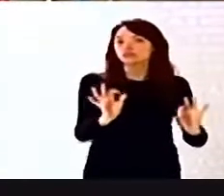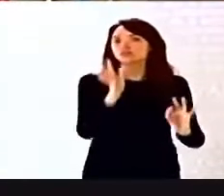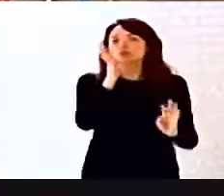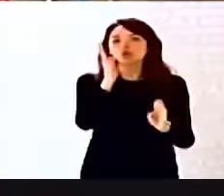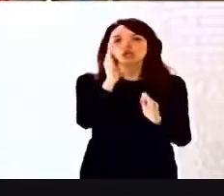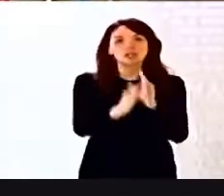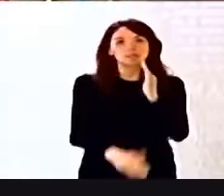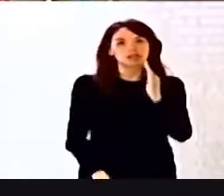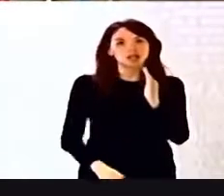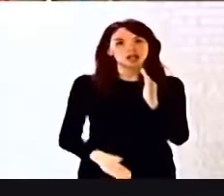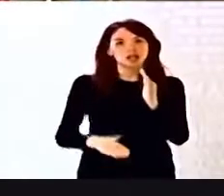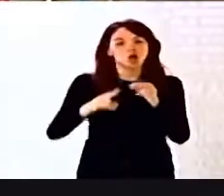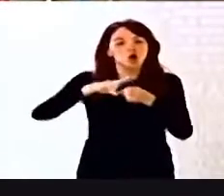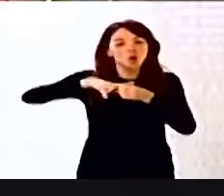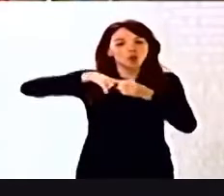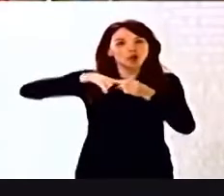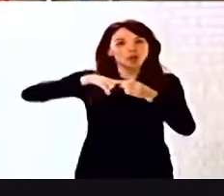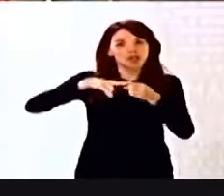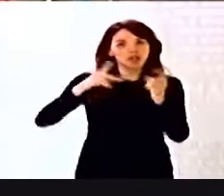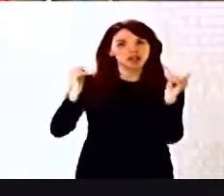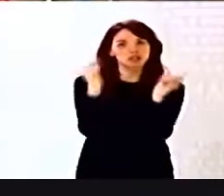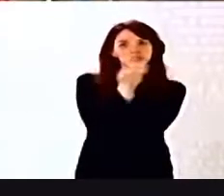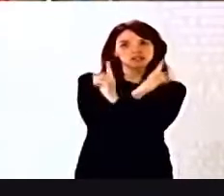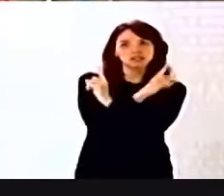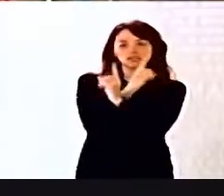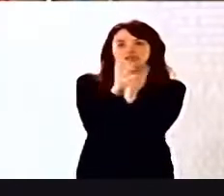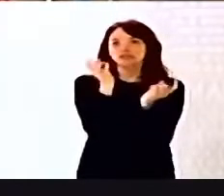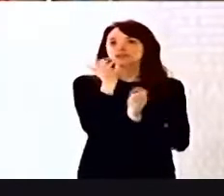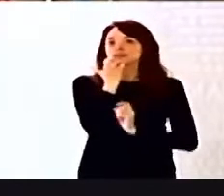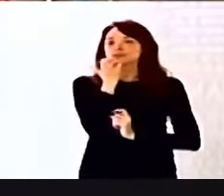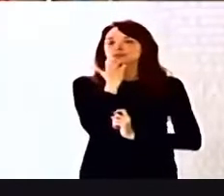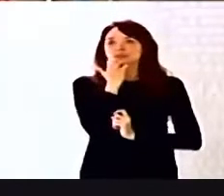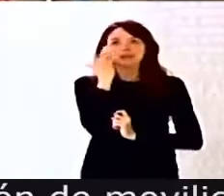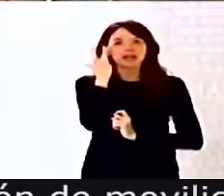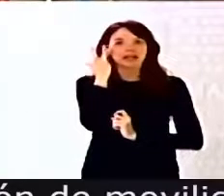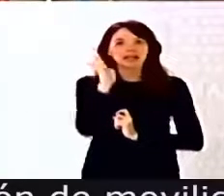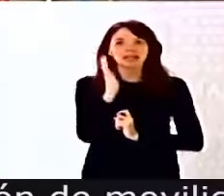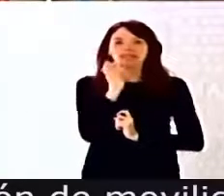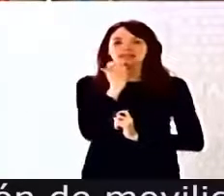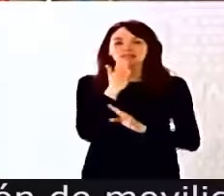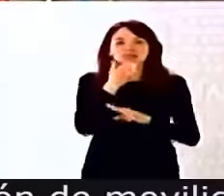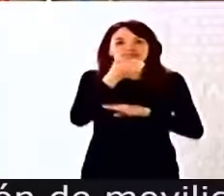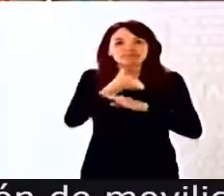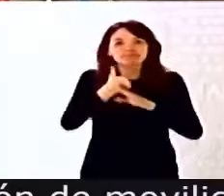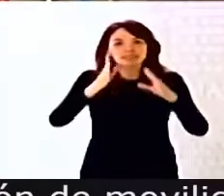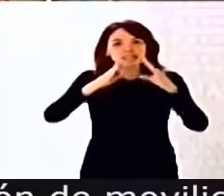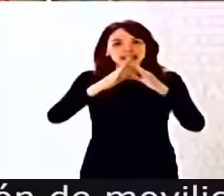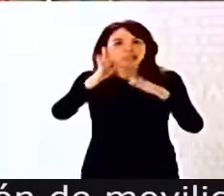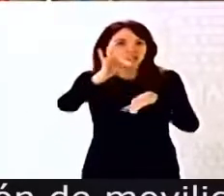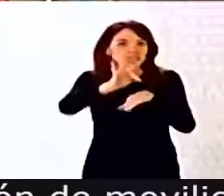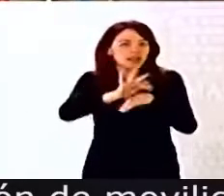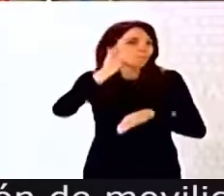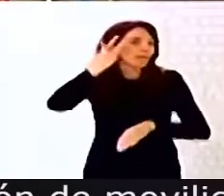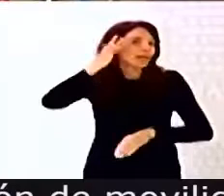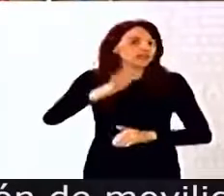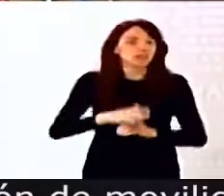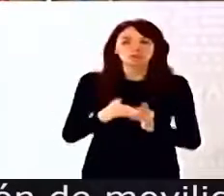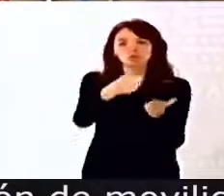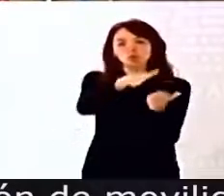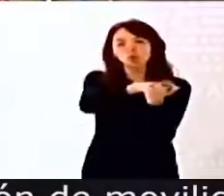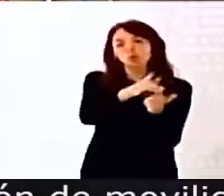movilidad entre provincias, por ejemplo, en el caso de entierro. Imagínese alguien que fallece en